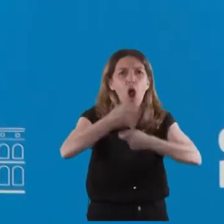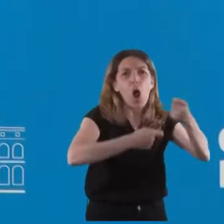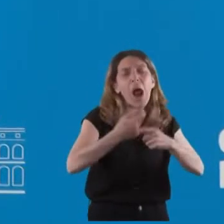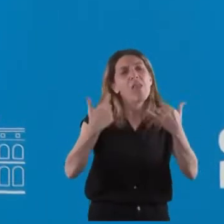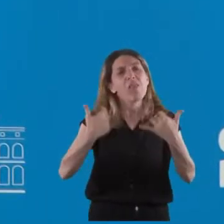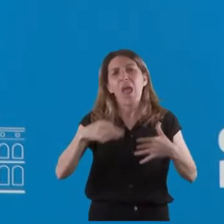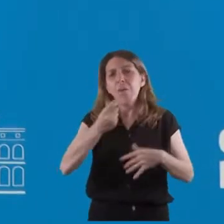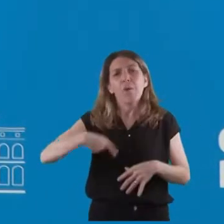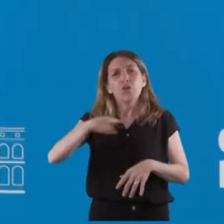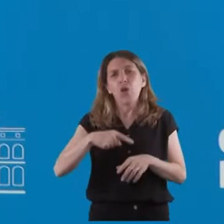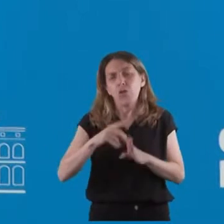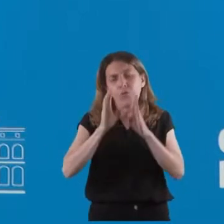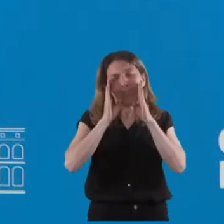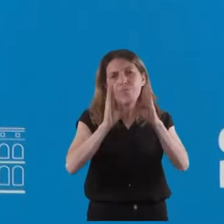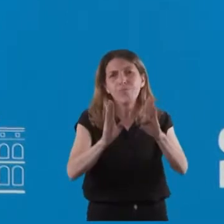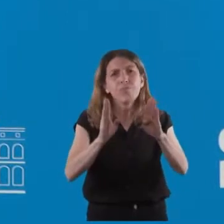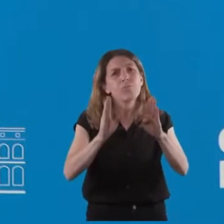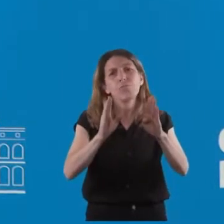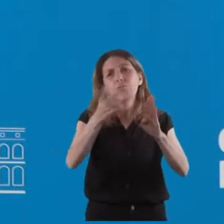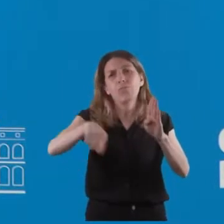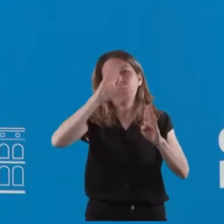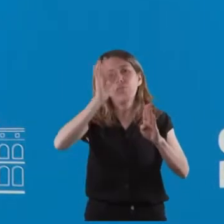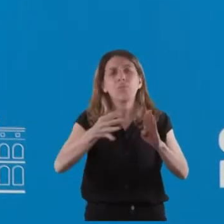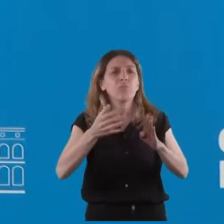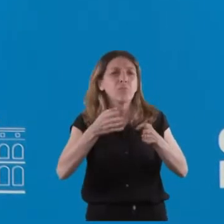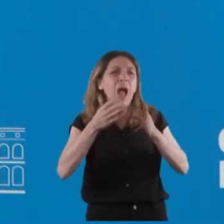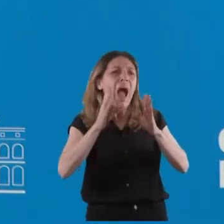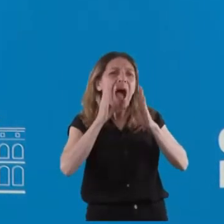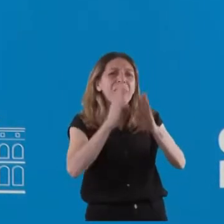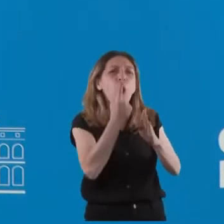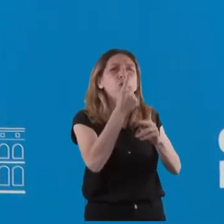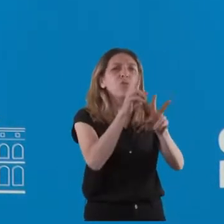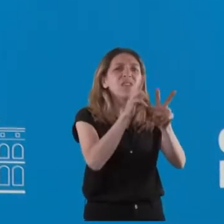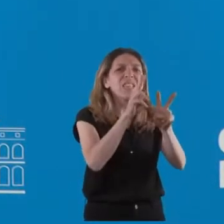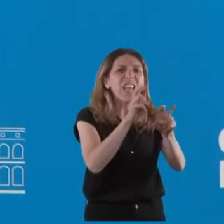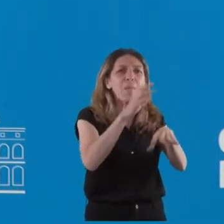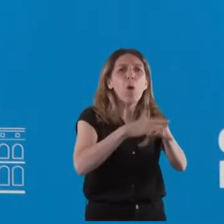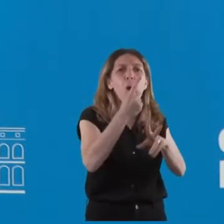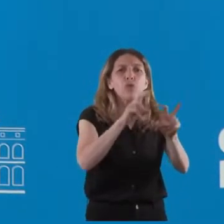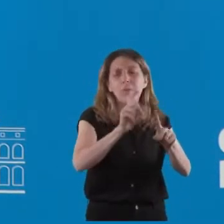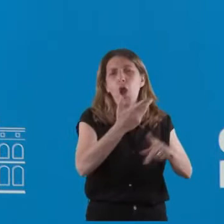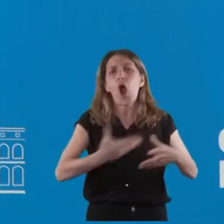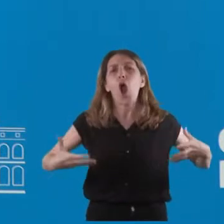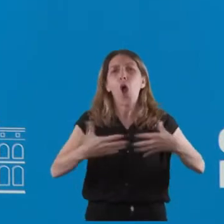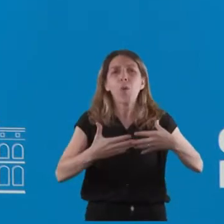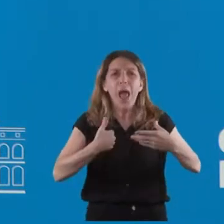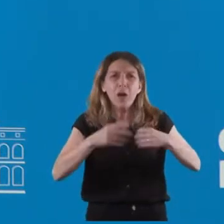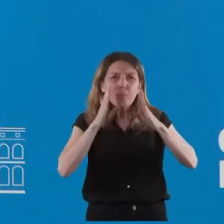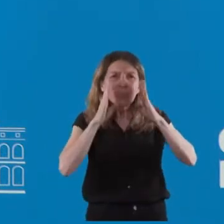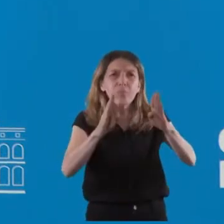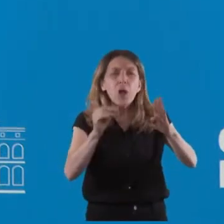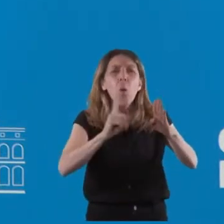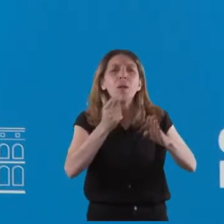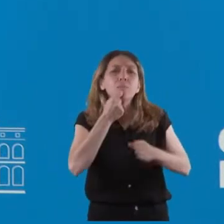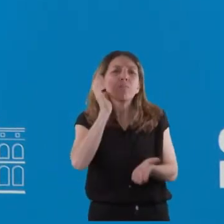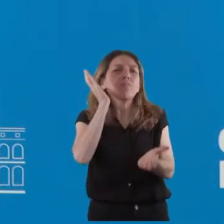como todos sabemos es una problemática que no tiene un solo abordaje y que la posición de este gobierno es que ese abordaje no es la penalización